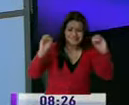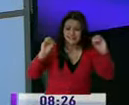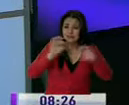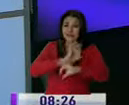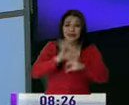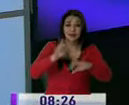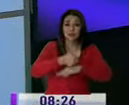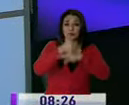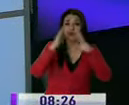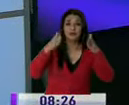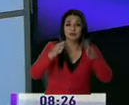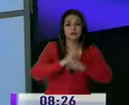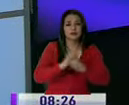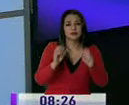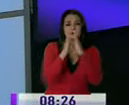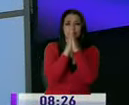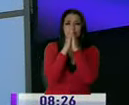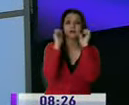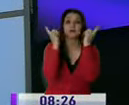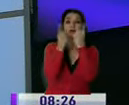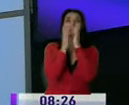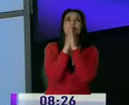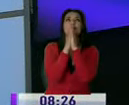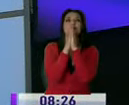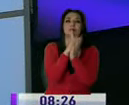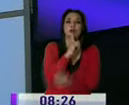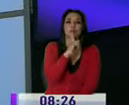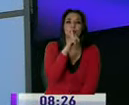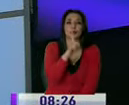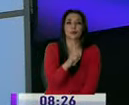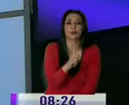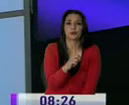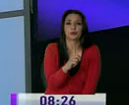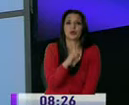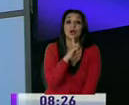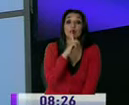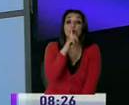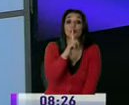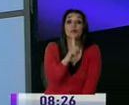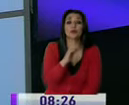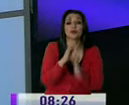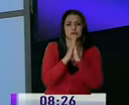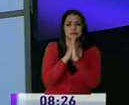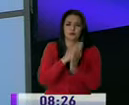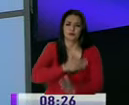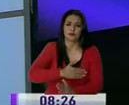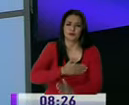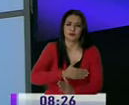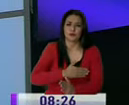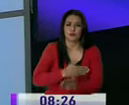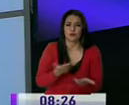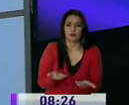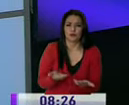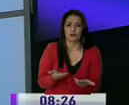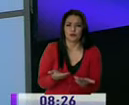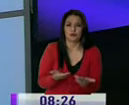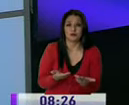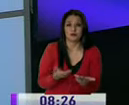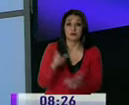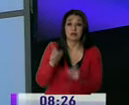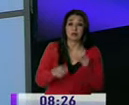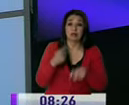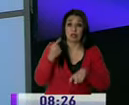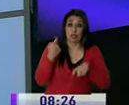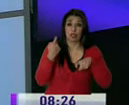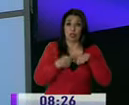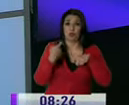nuestros vecinos. Invocación, ahí está. La vela mágica que tenga la bondad de romper esos corazones duros